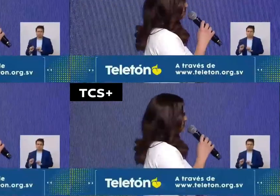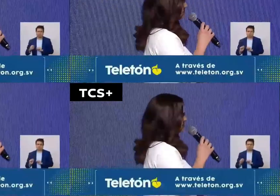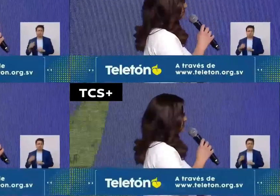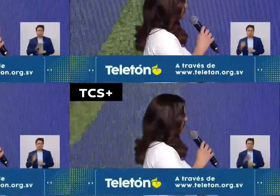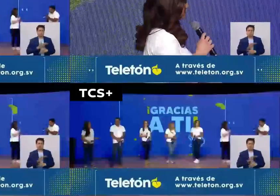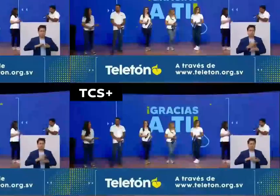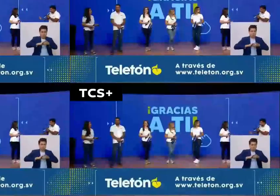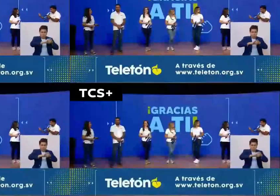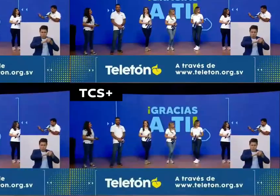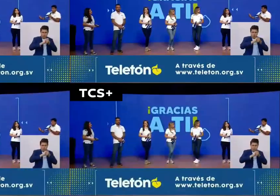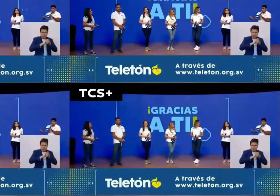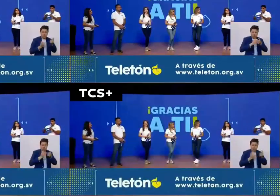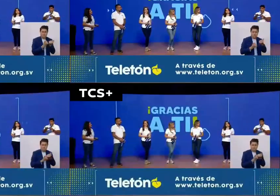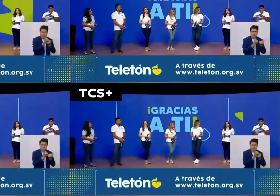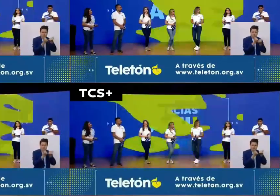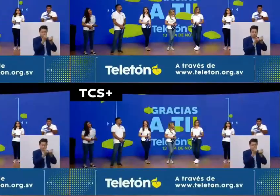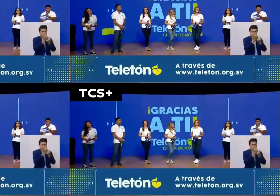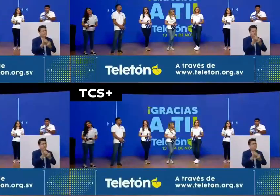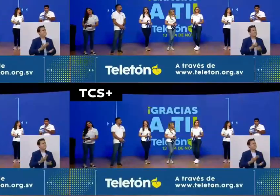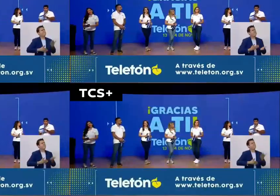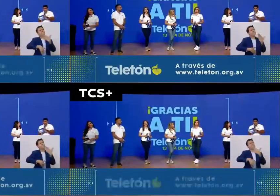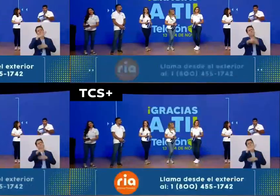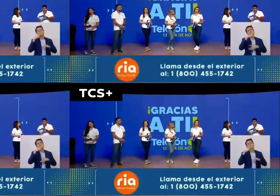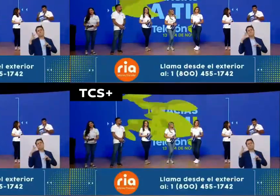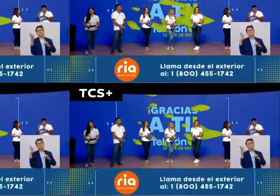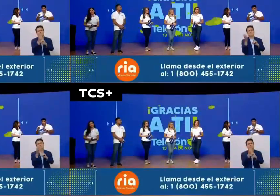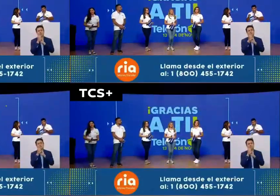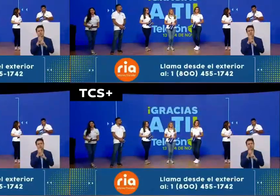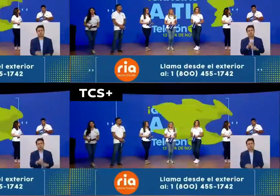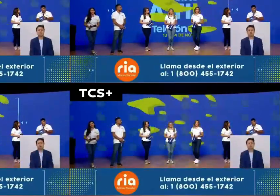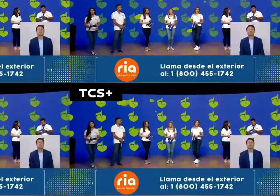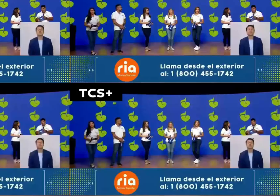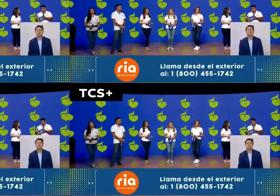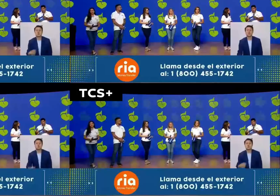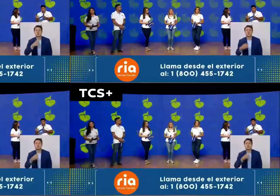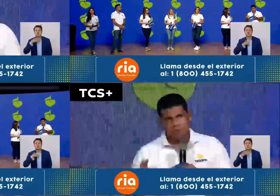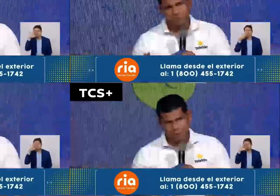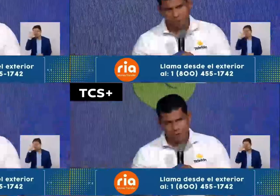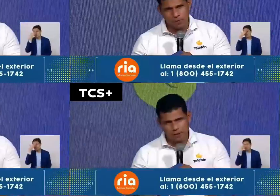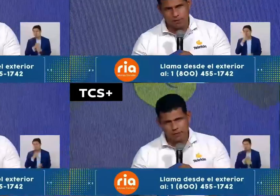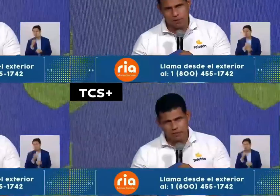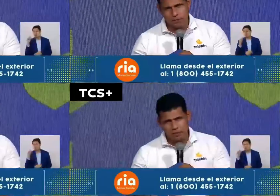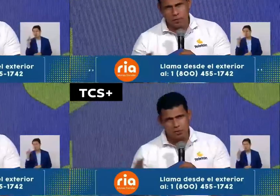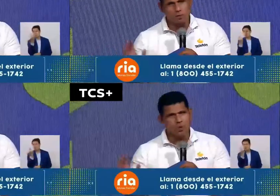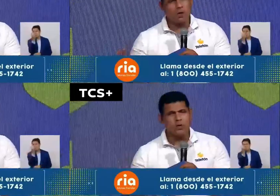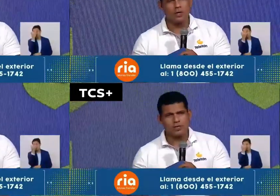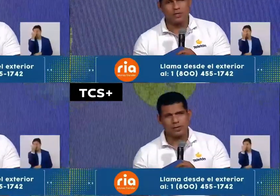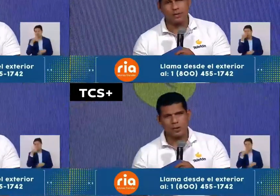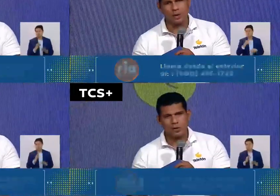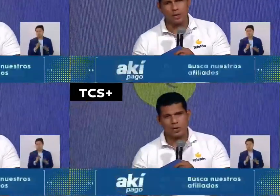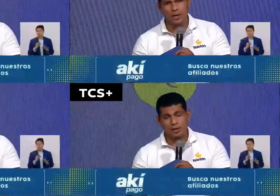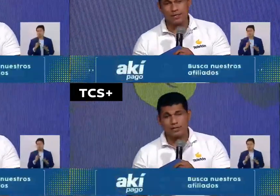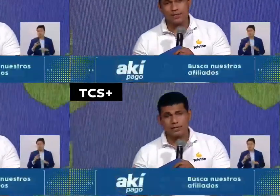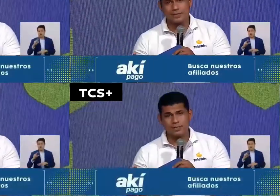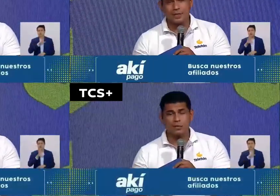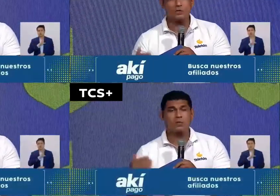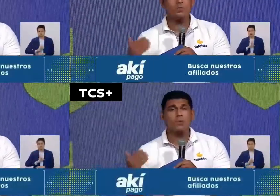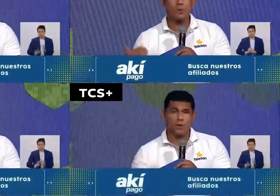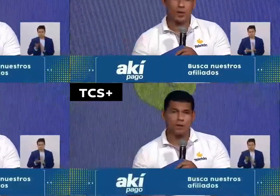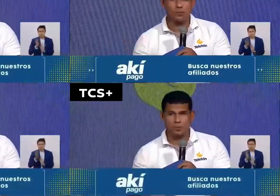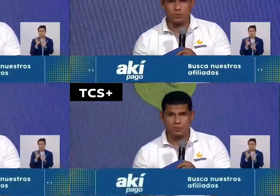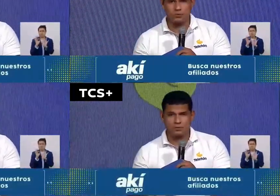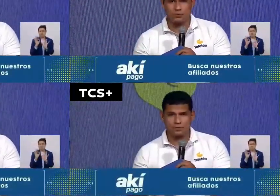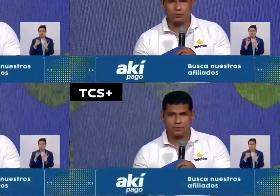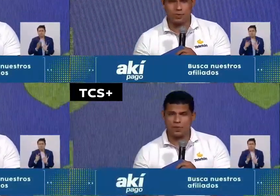Fede. Así es, Maurita, compañeros, pueblo salvadoreño. Tengo la firme convicción de que la única forma de construir un mejor El Salvador es que